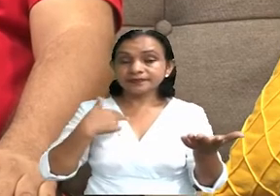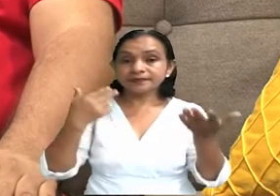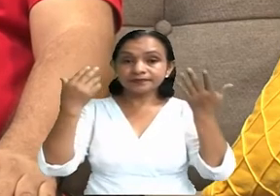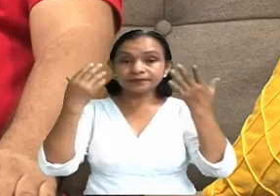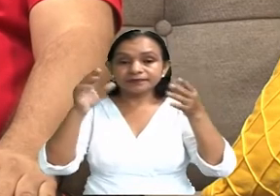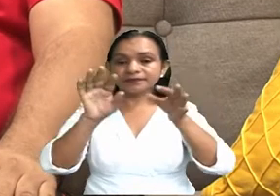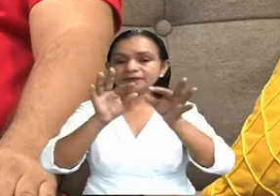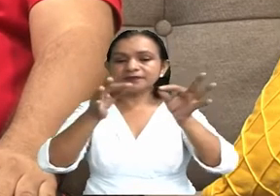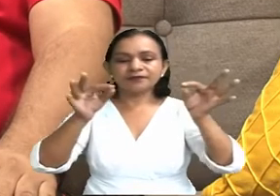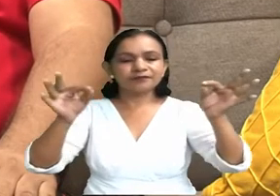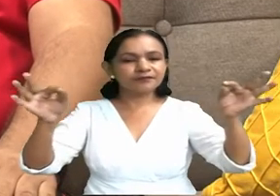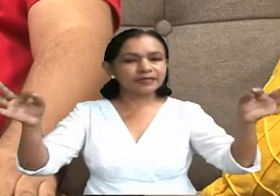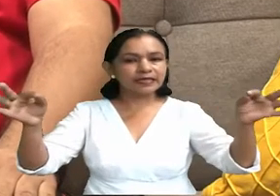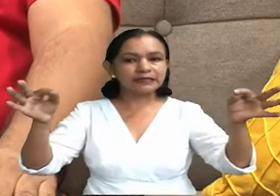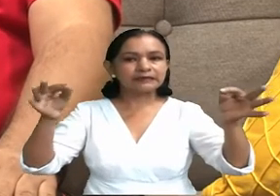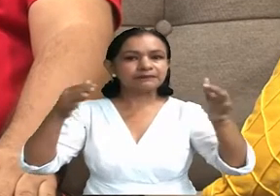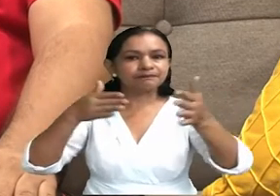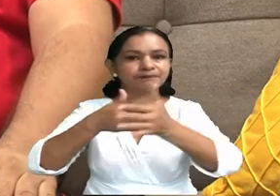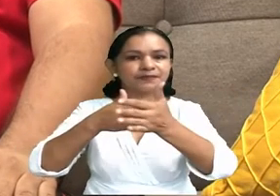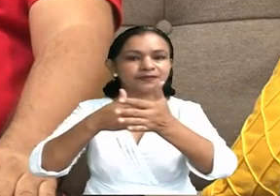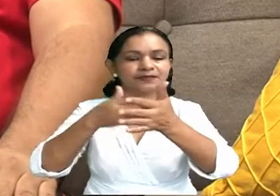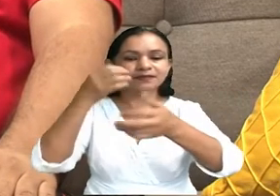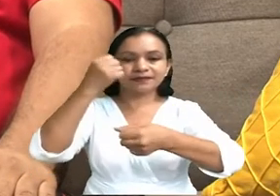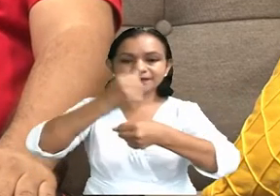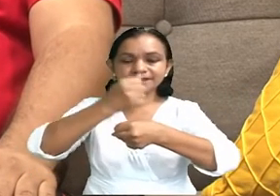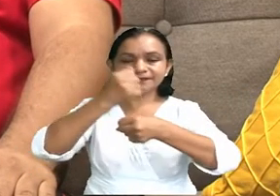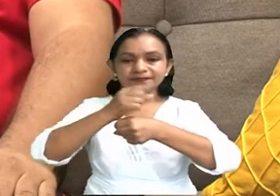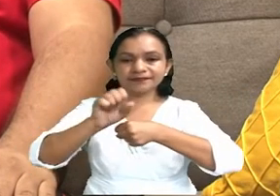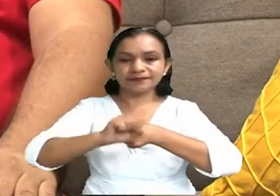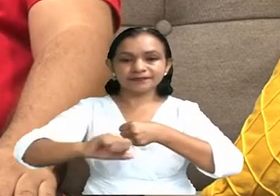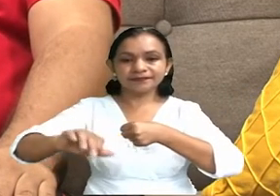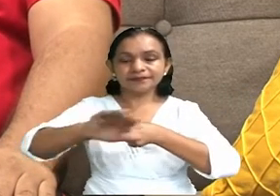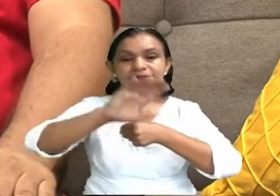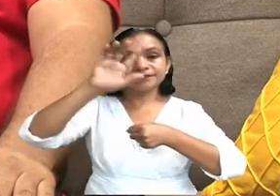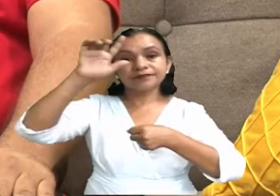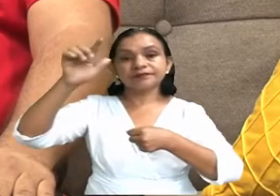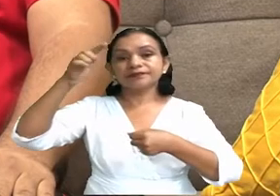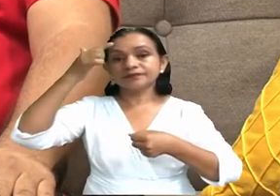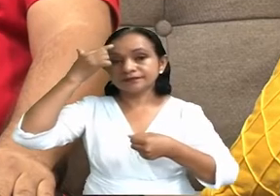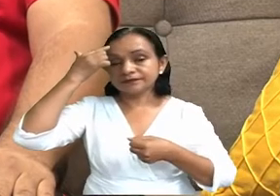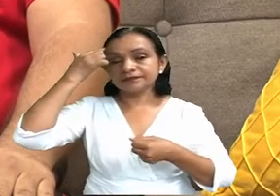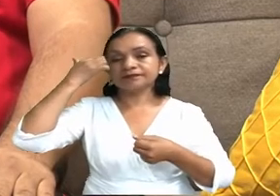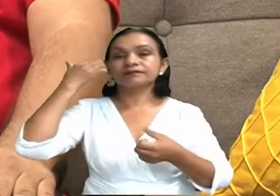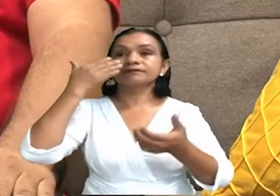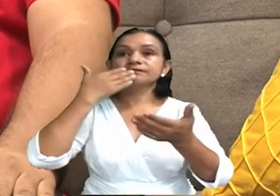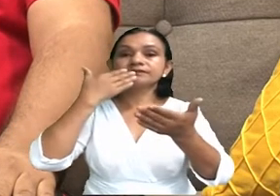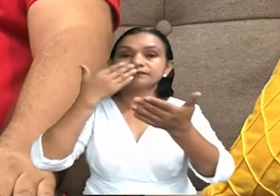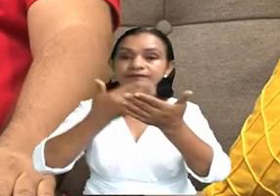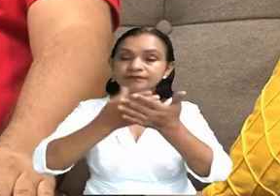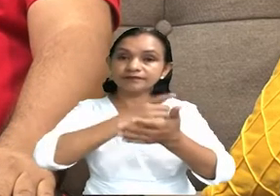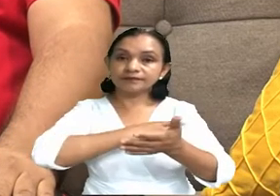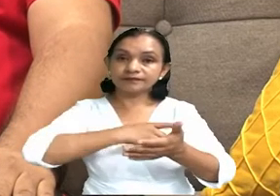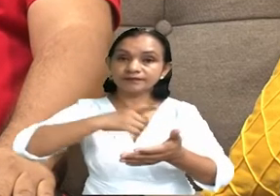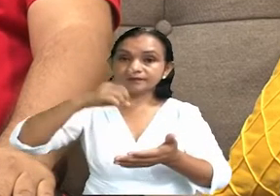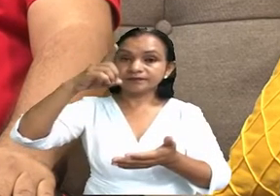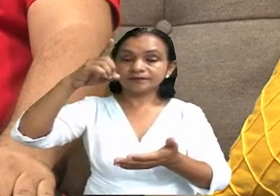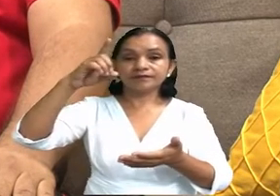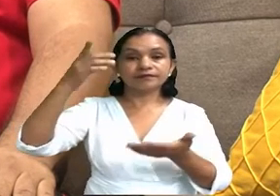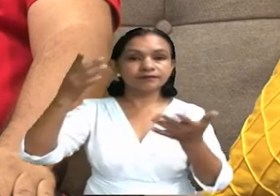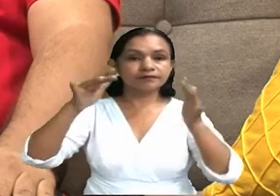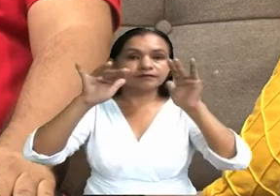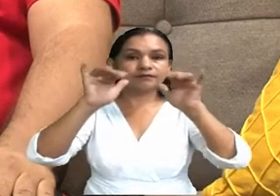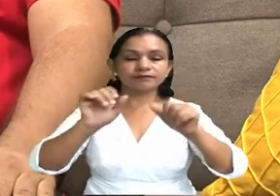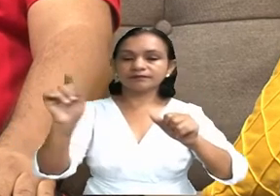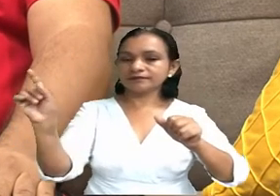dos frases paralizadoras del trabajo social de un Estado, que gracias a Dios, con nuestro gobierno, ya